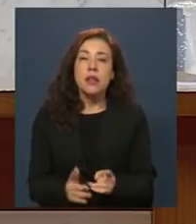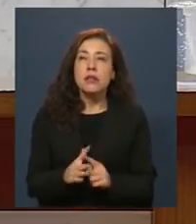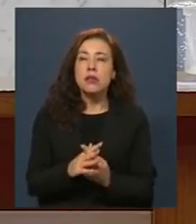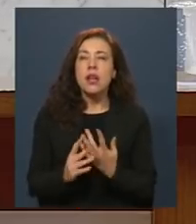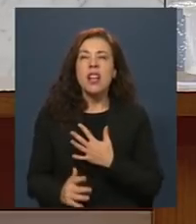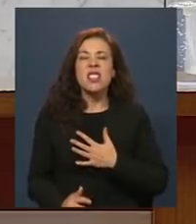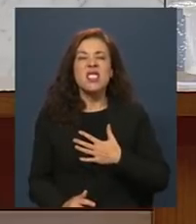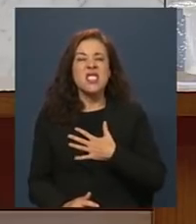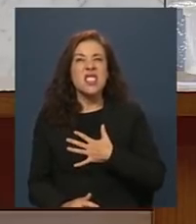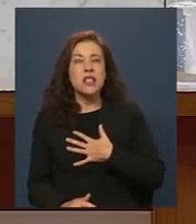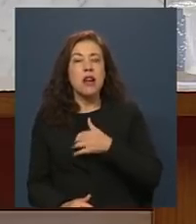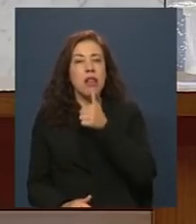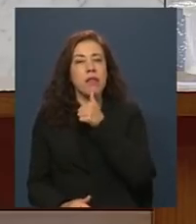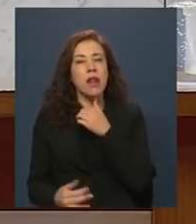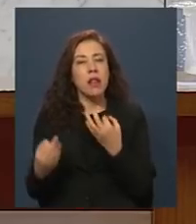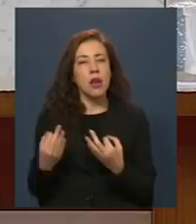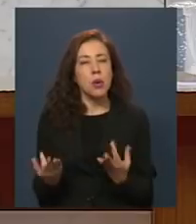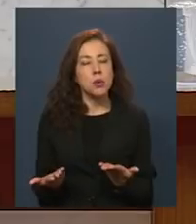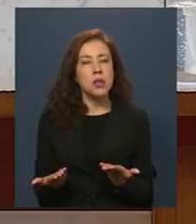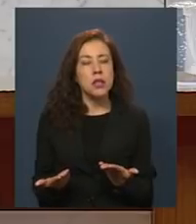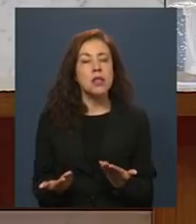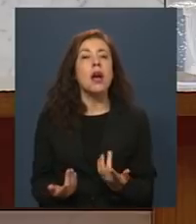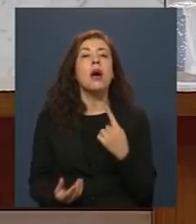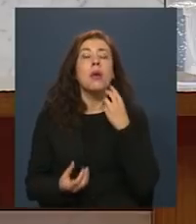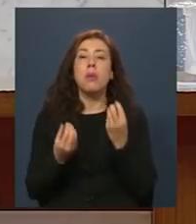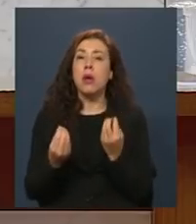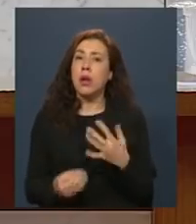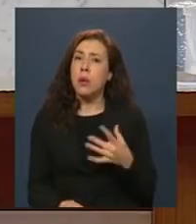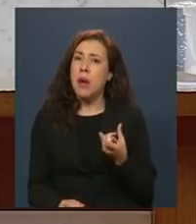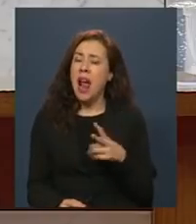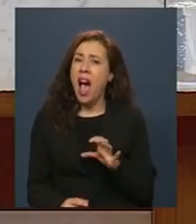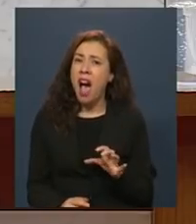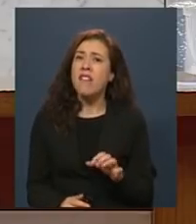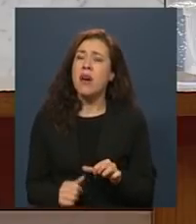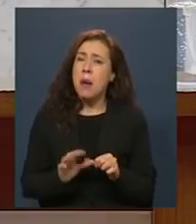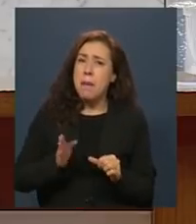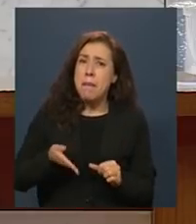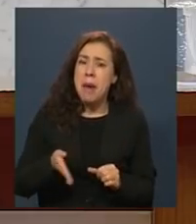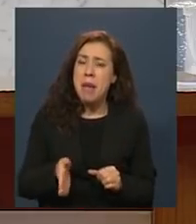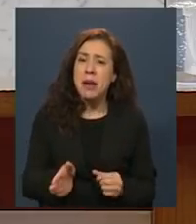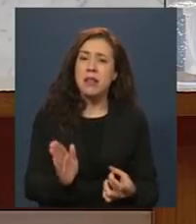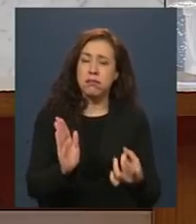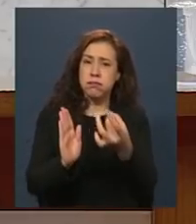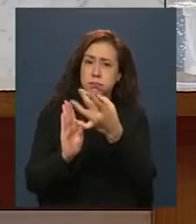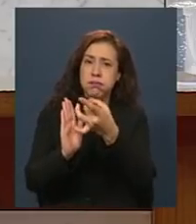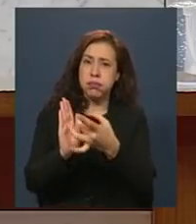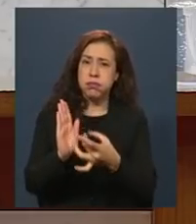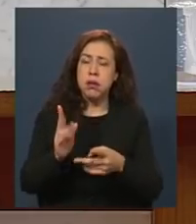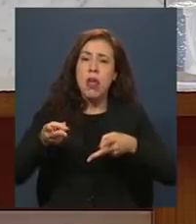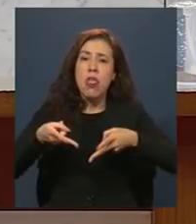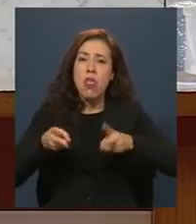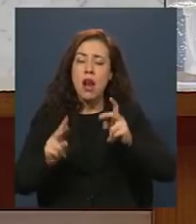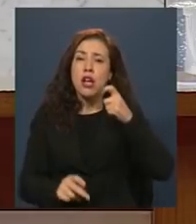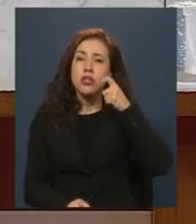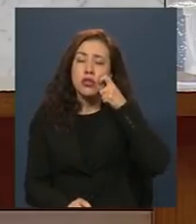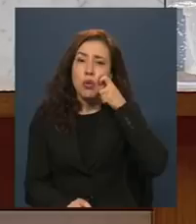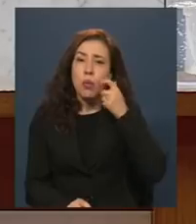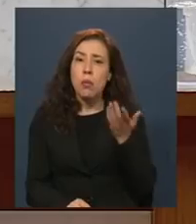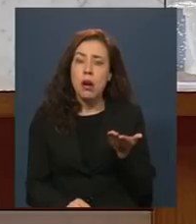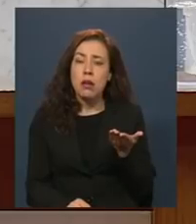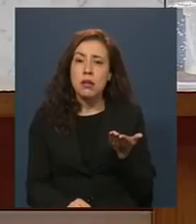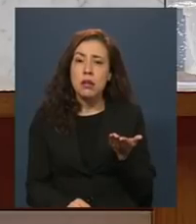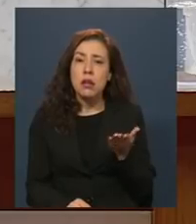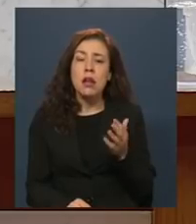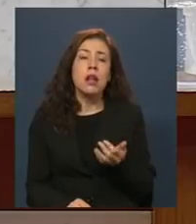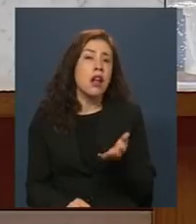de impunidad, alimentada por graves y generalizadas violaciones a los derechos humanos que no hallaban cauces